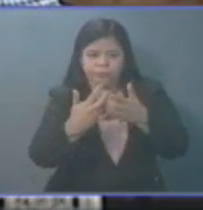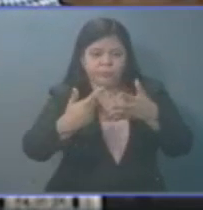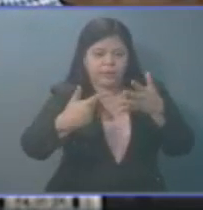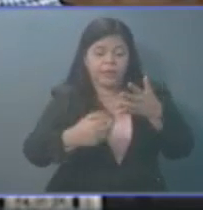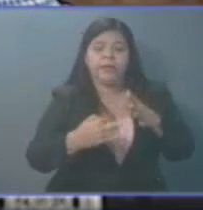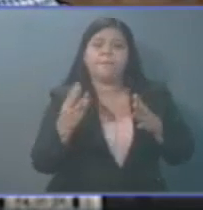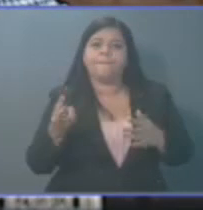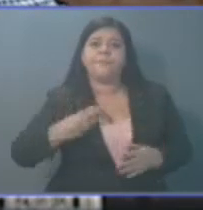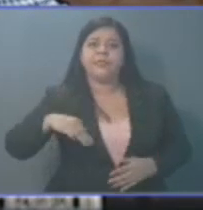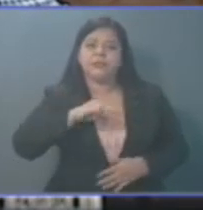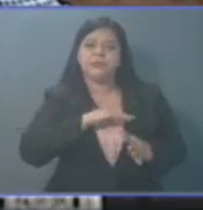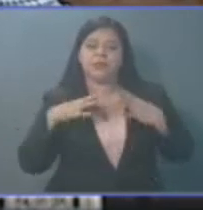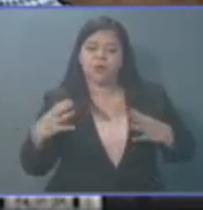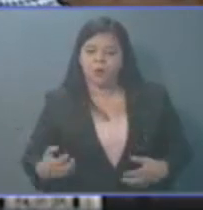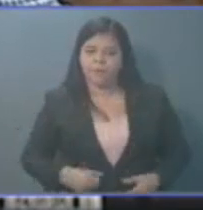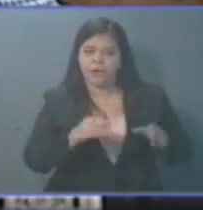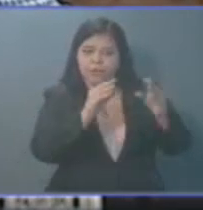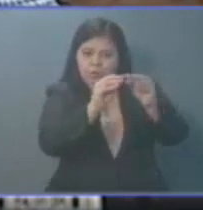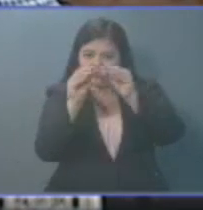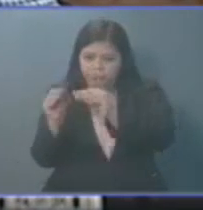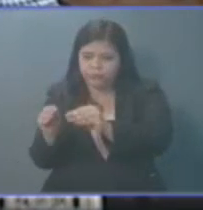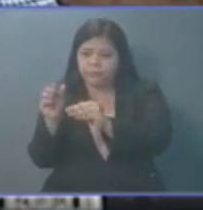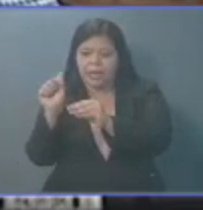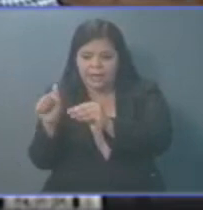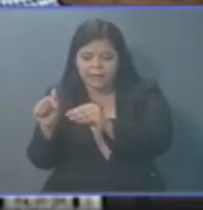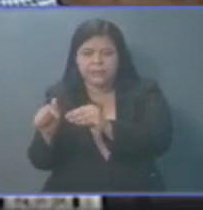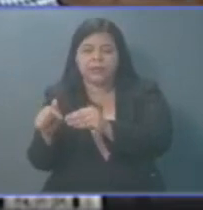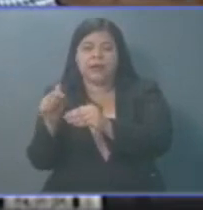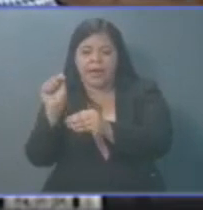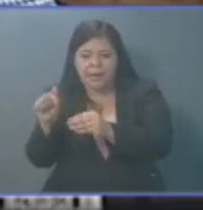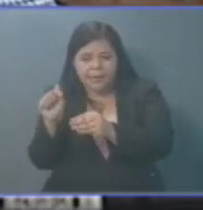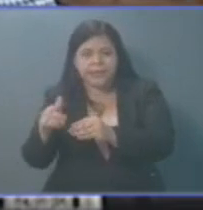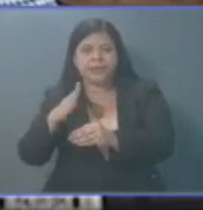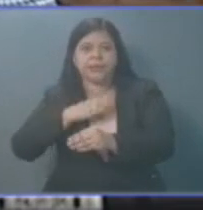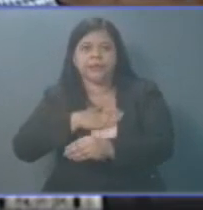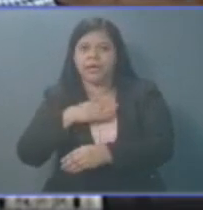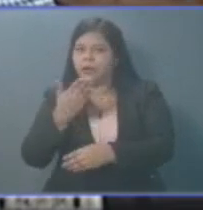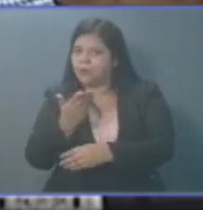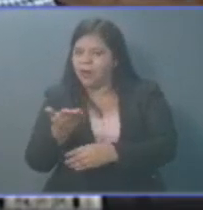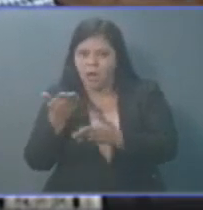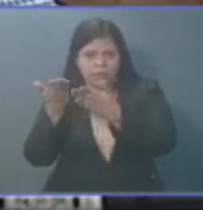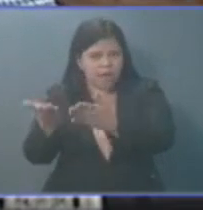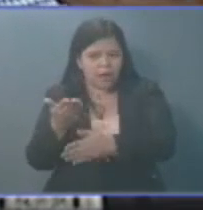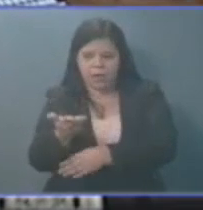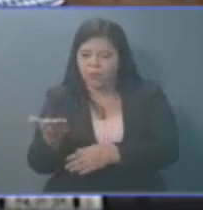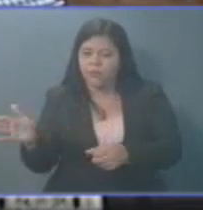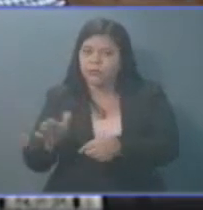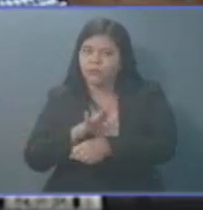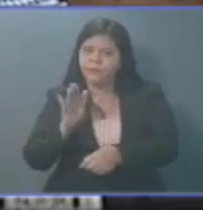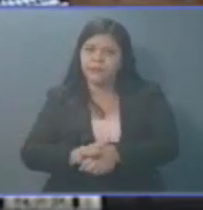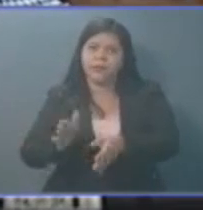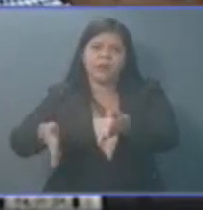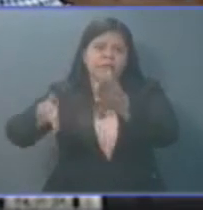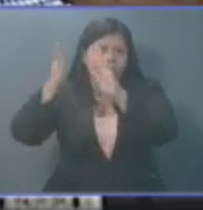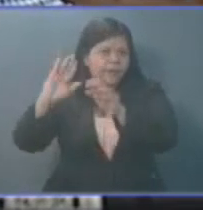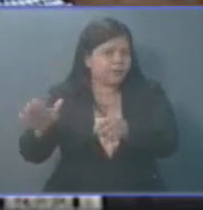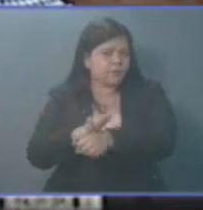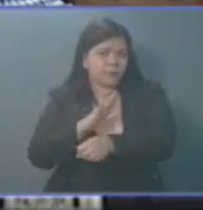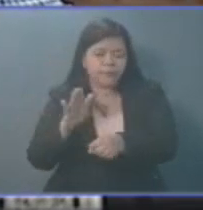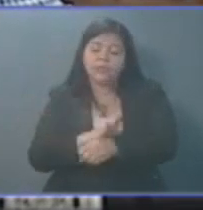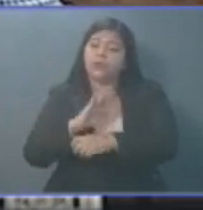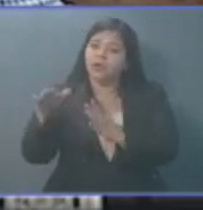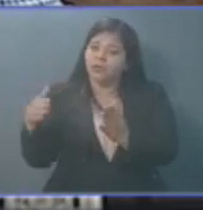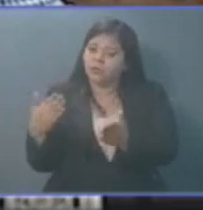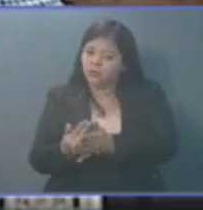de Gobernación transfiera al Instituto los bienes adquiridos, muebles e inmuebles, con fondos asignados